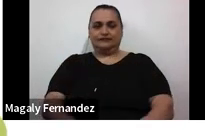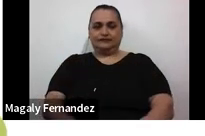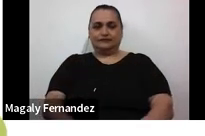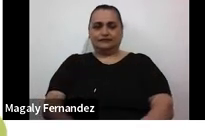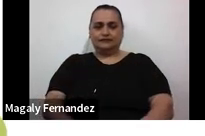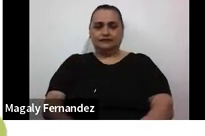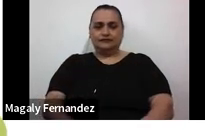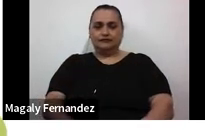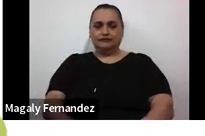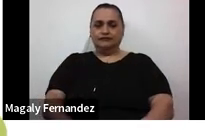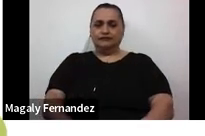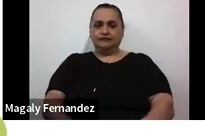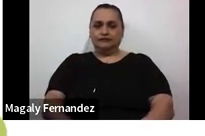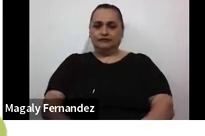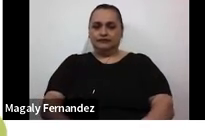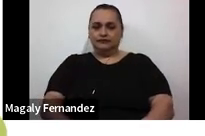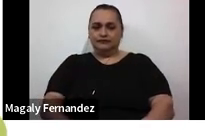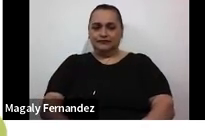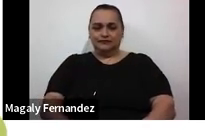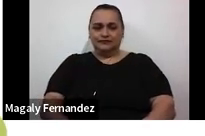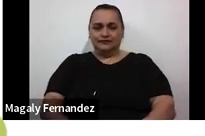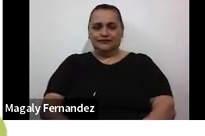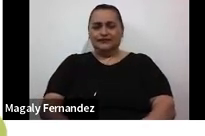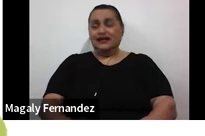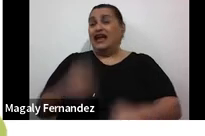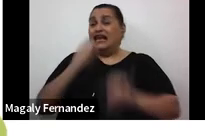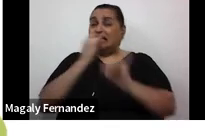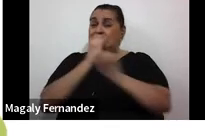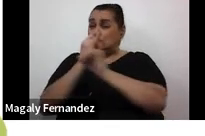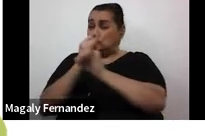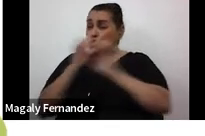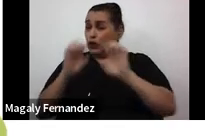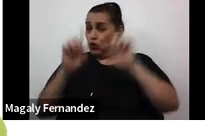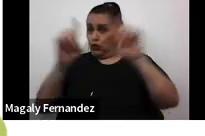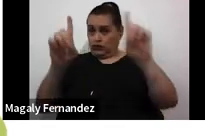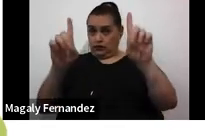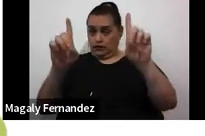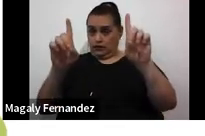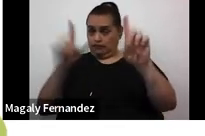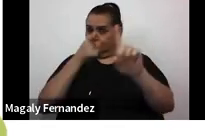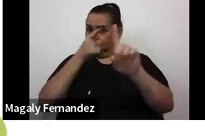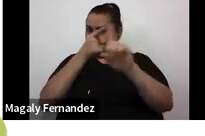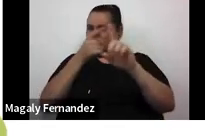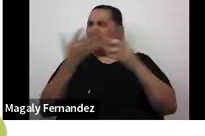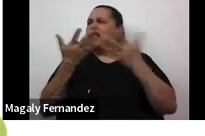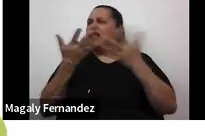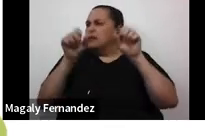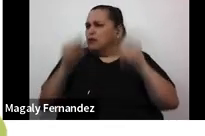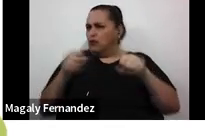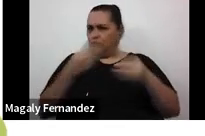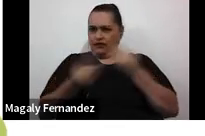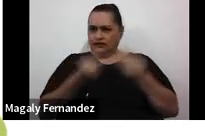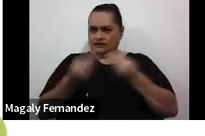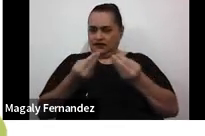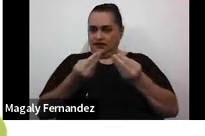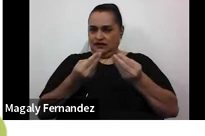favor ahora como institución educativa qué qué podríamos hacer o